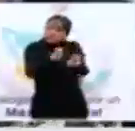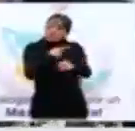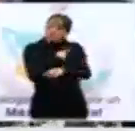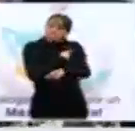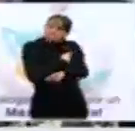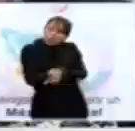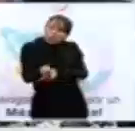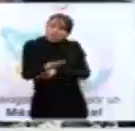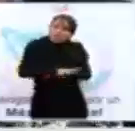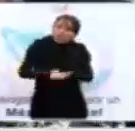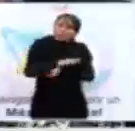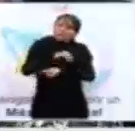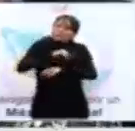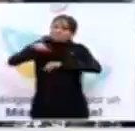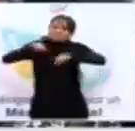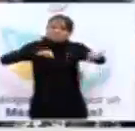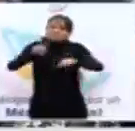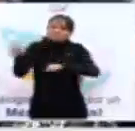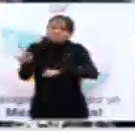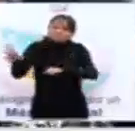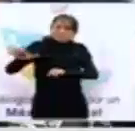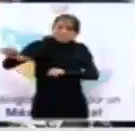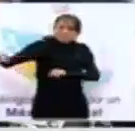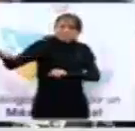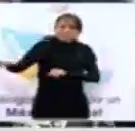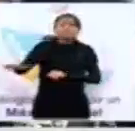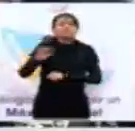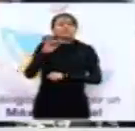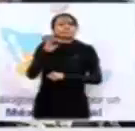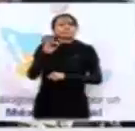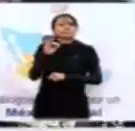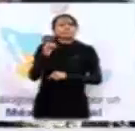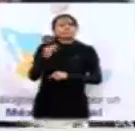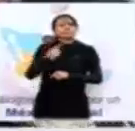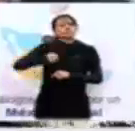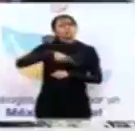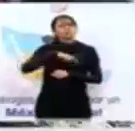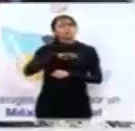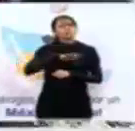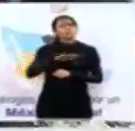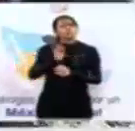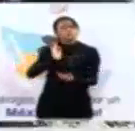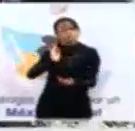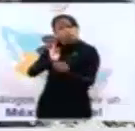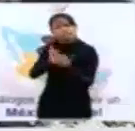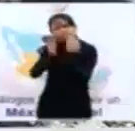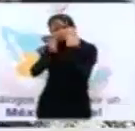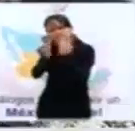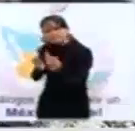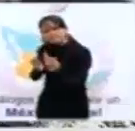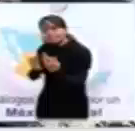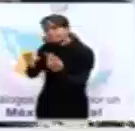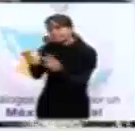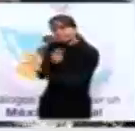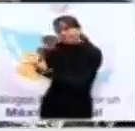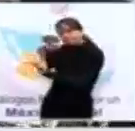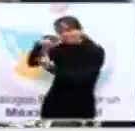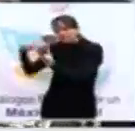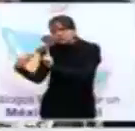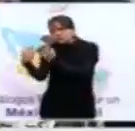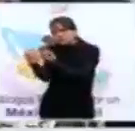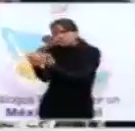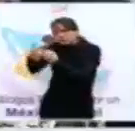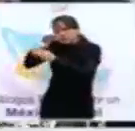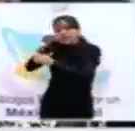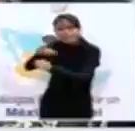la dificultad de aproximarnos a la pobreza desde la perspectiva social y no desde la